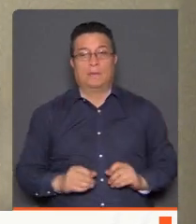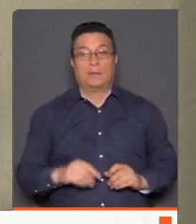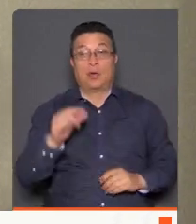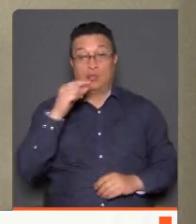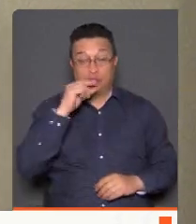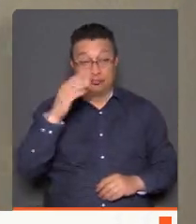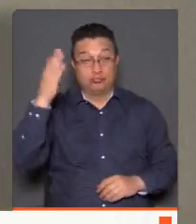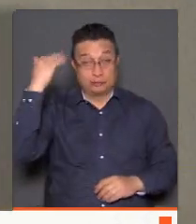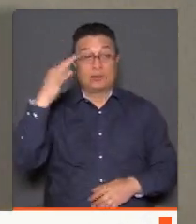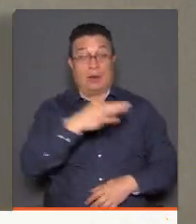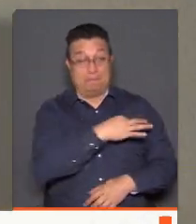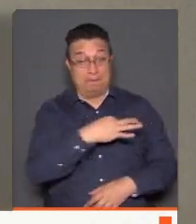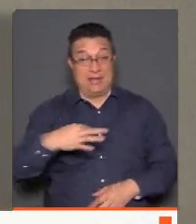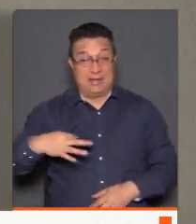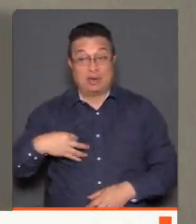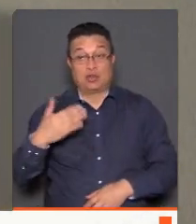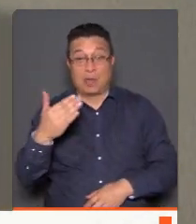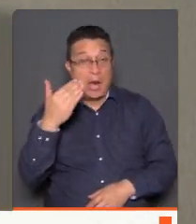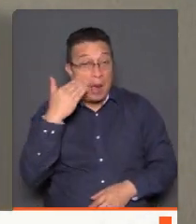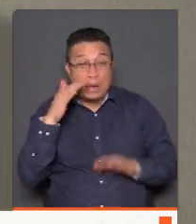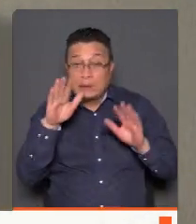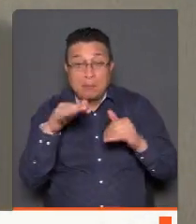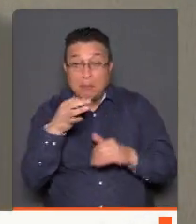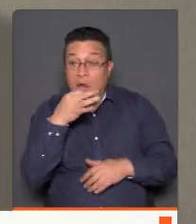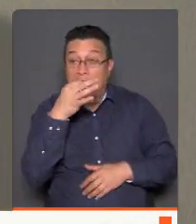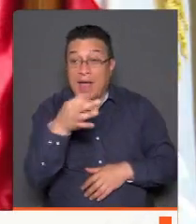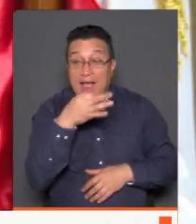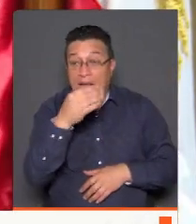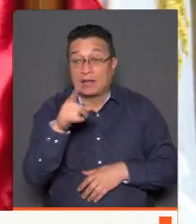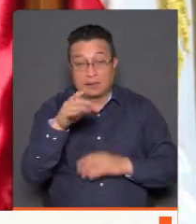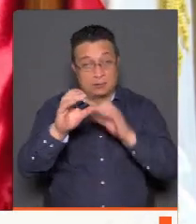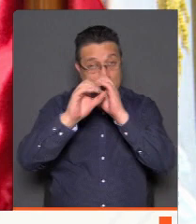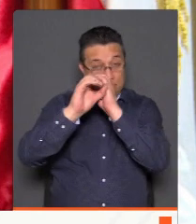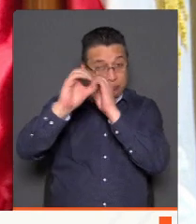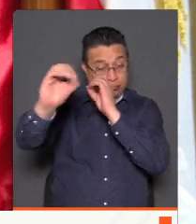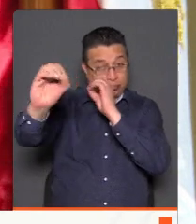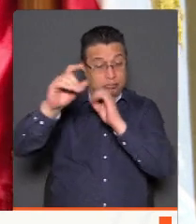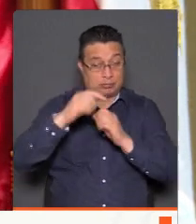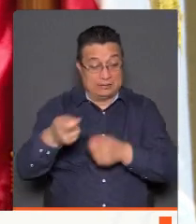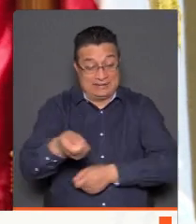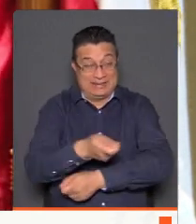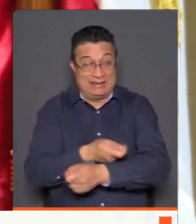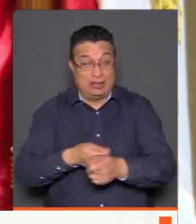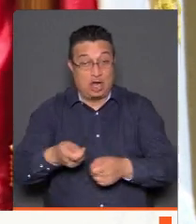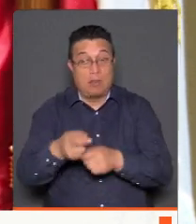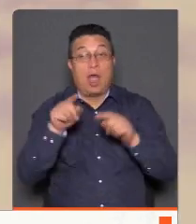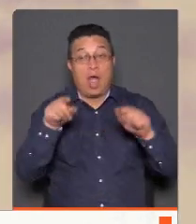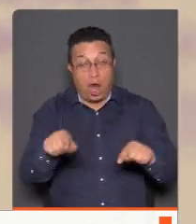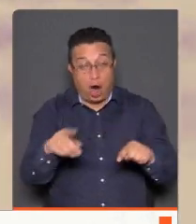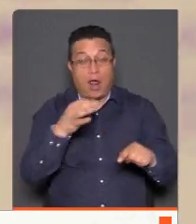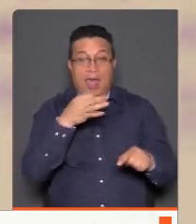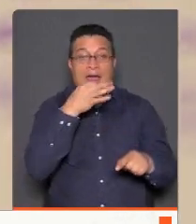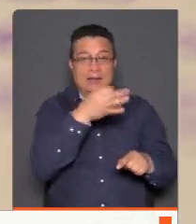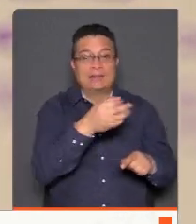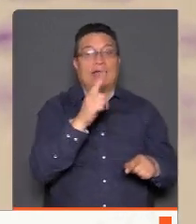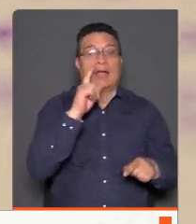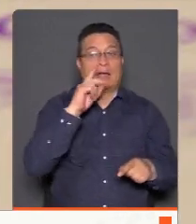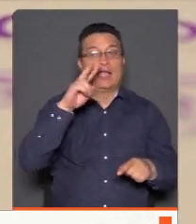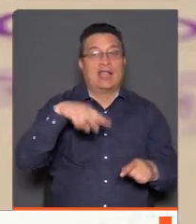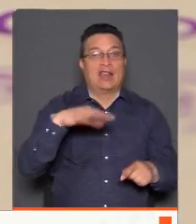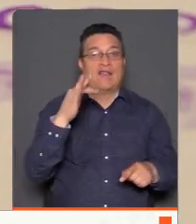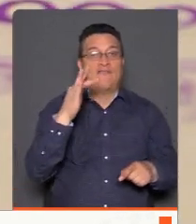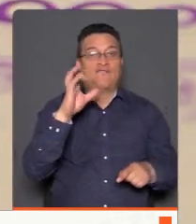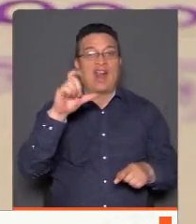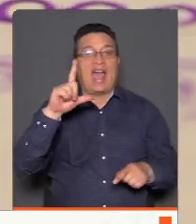el ministro dijo casi estas mismas palabras para referirse a las proyecciones de crecimiento de la economía, ahora lo hace para la inflación. En octubre